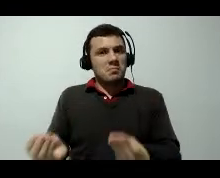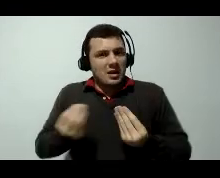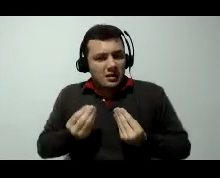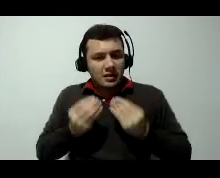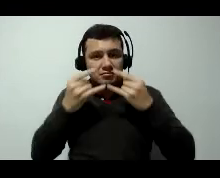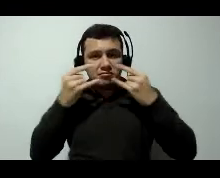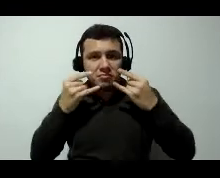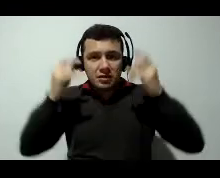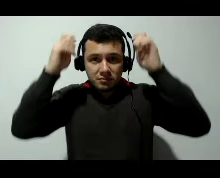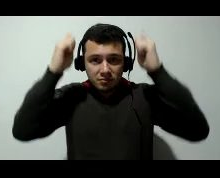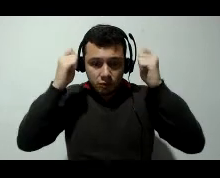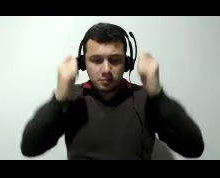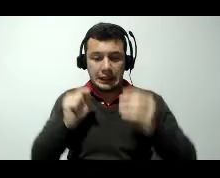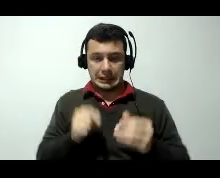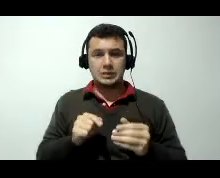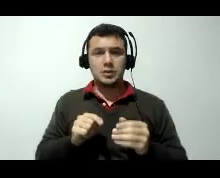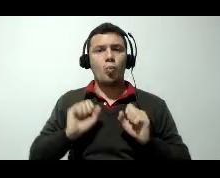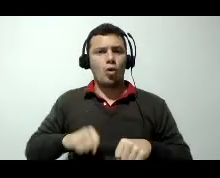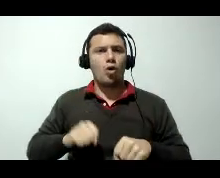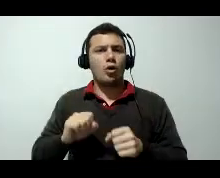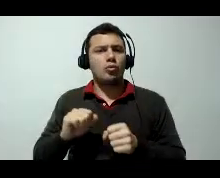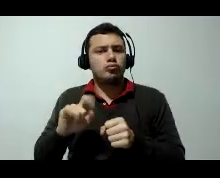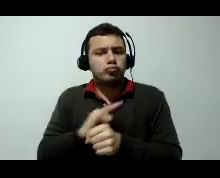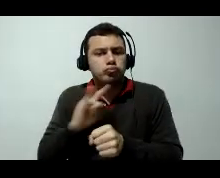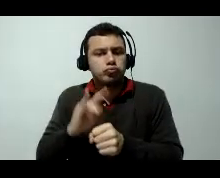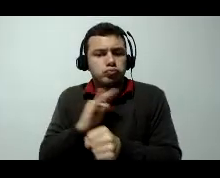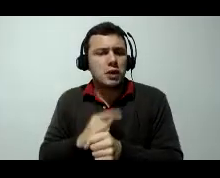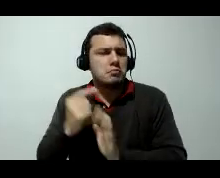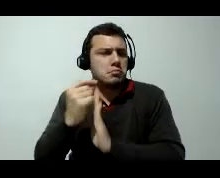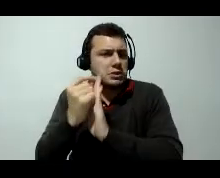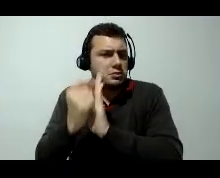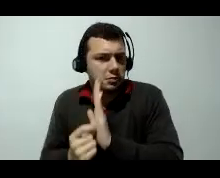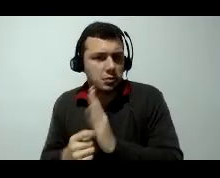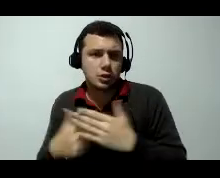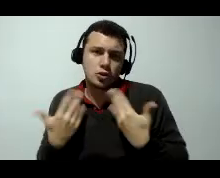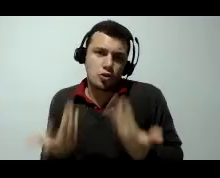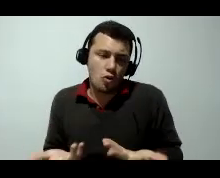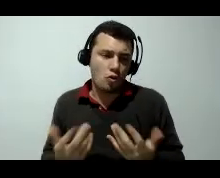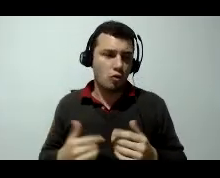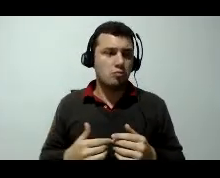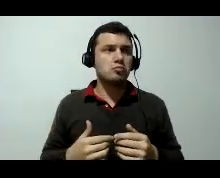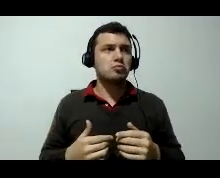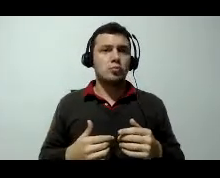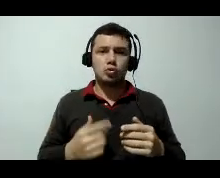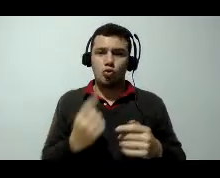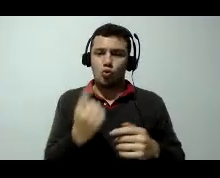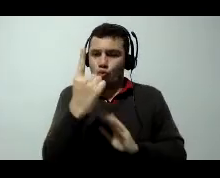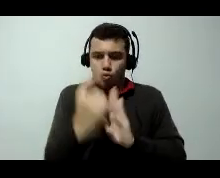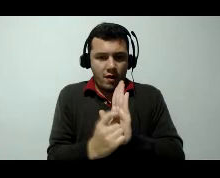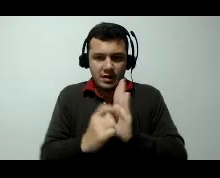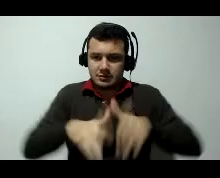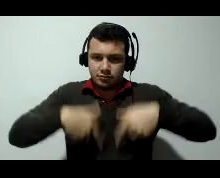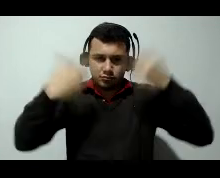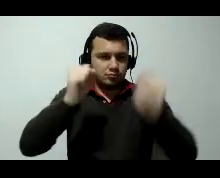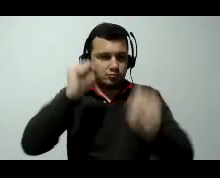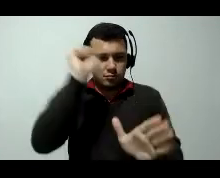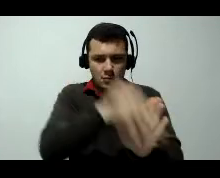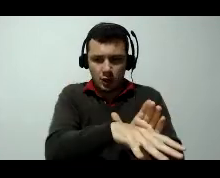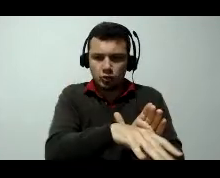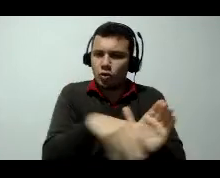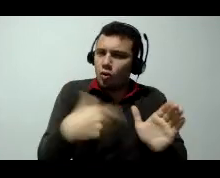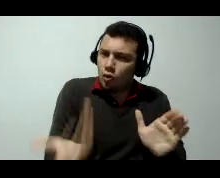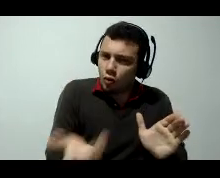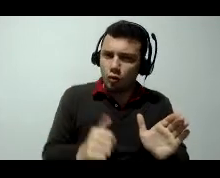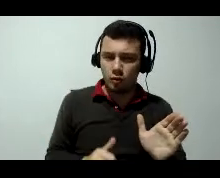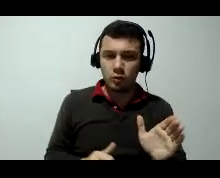son desechables y cuáles son reutilizables? Entonces, si las batas van a ser desechables o van a ser reutilizables, estos trajes